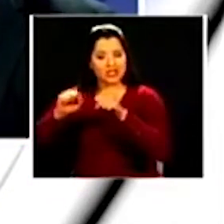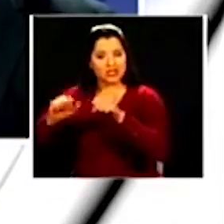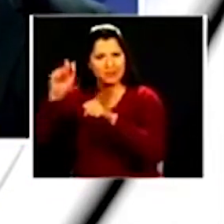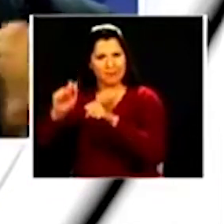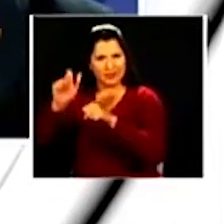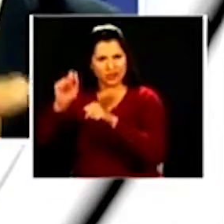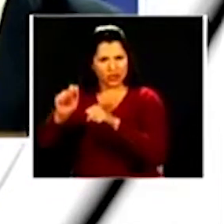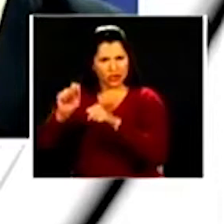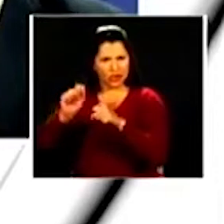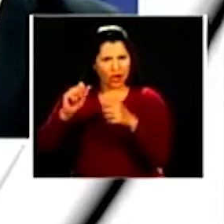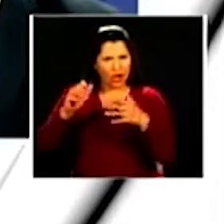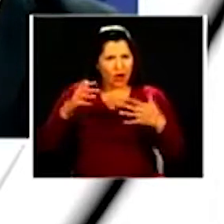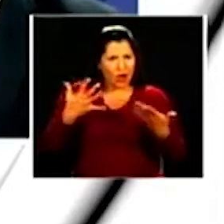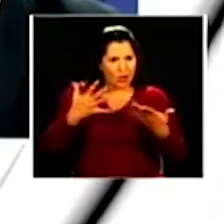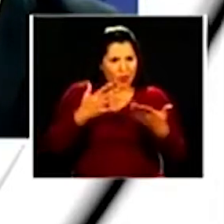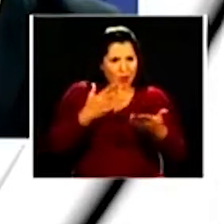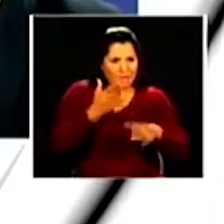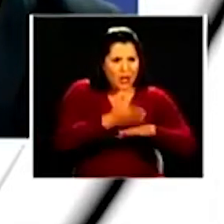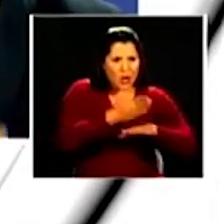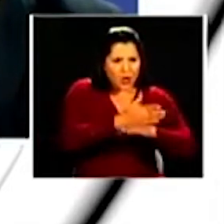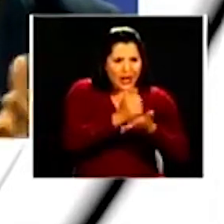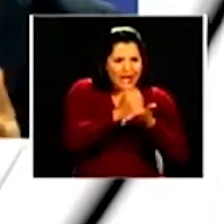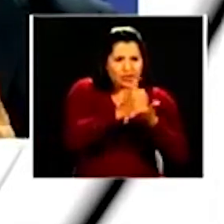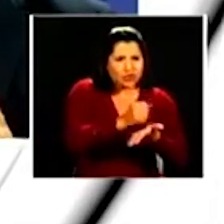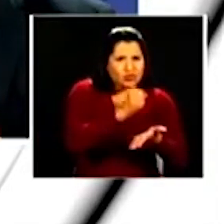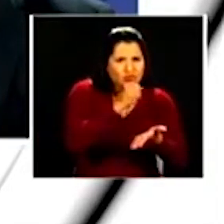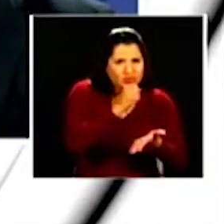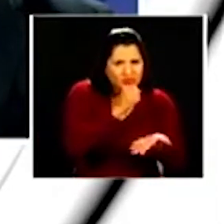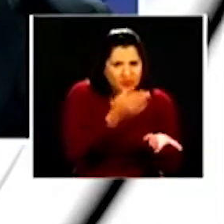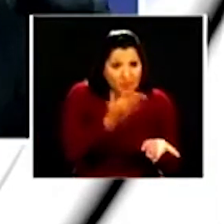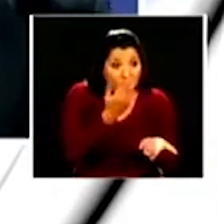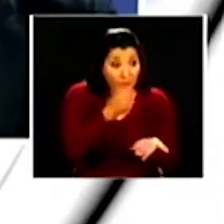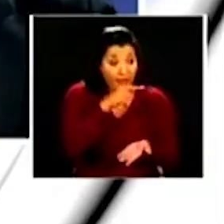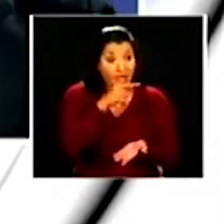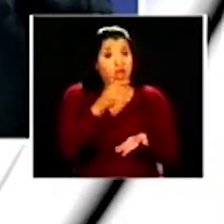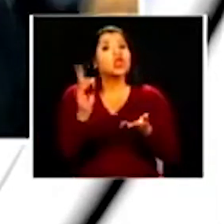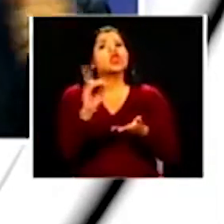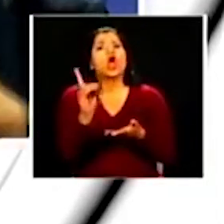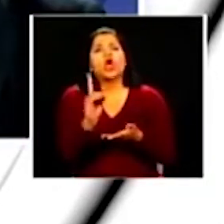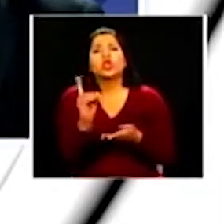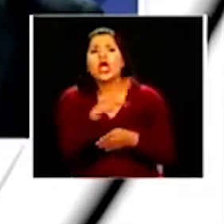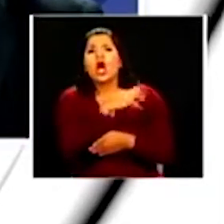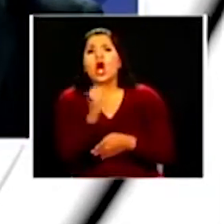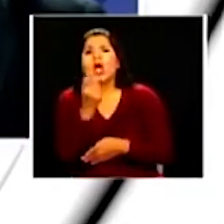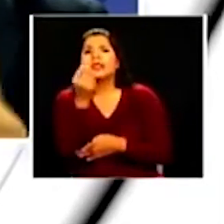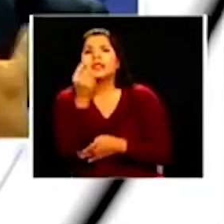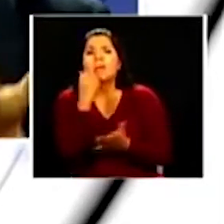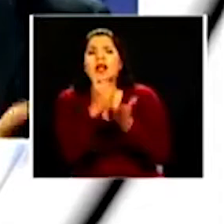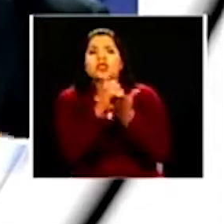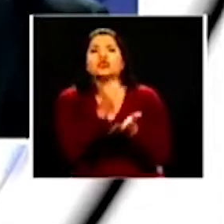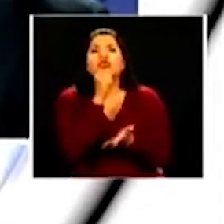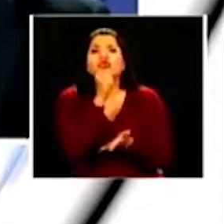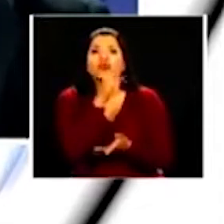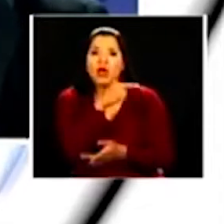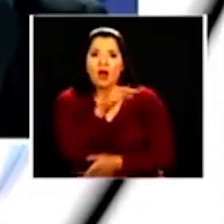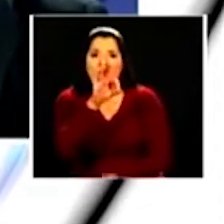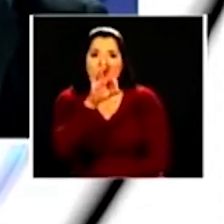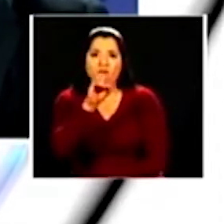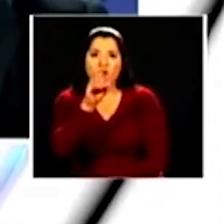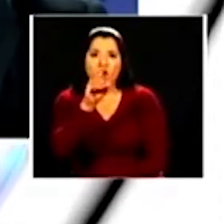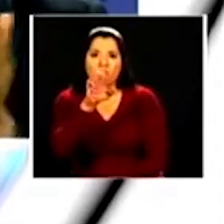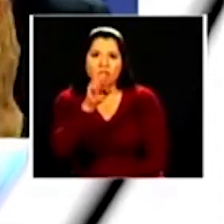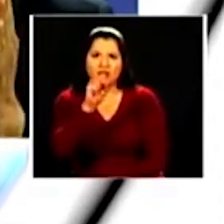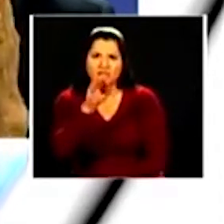mayores, si más bien le va a bajar el presupuesto? Si lo fuera a hacer, significa que le tiene que quitar a otro programa. ¿A cuál programa le va a quitar?